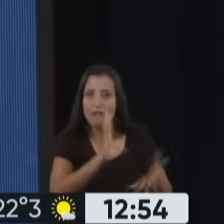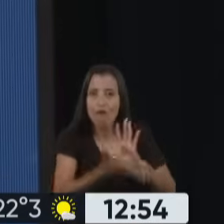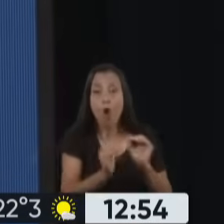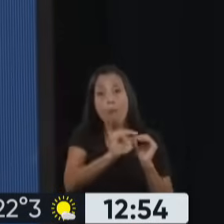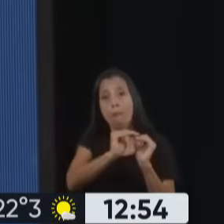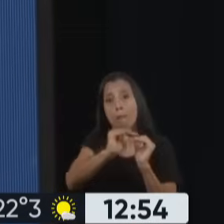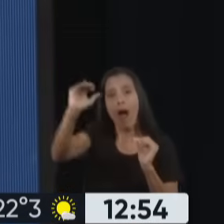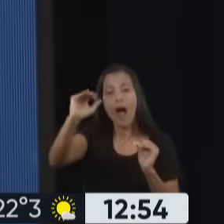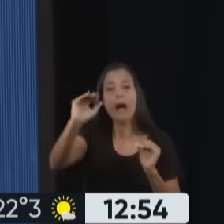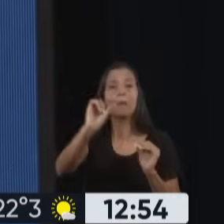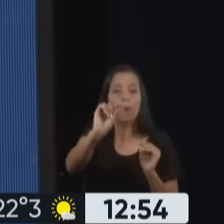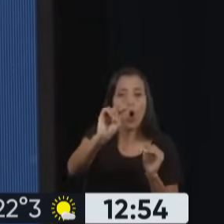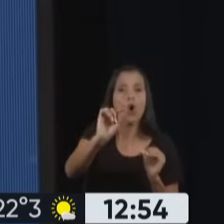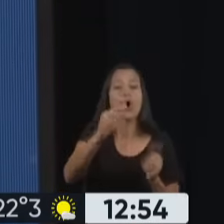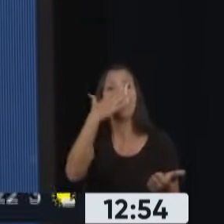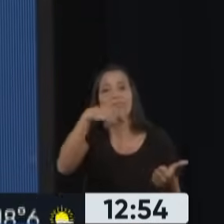Después